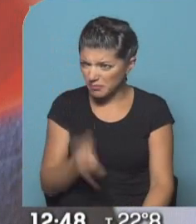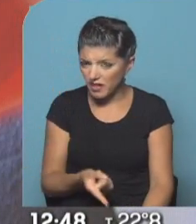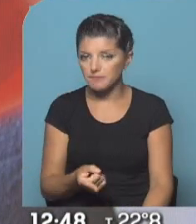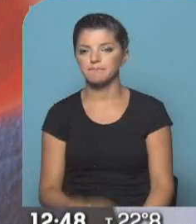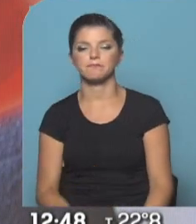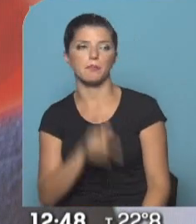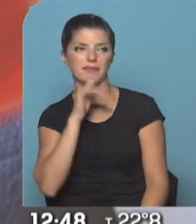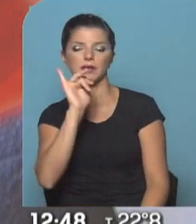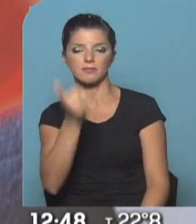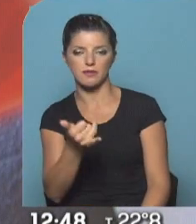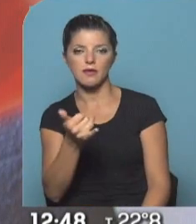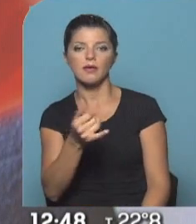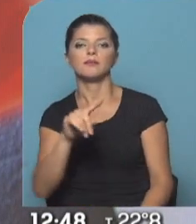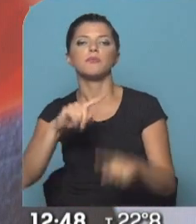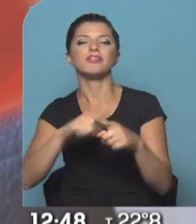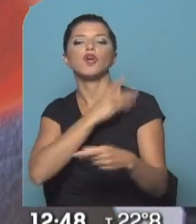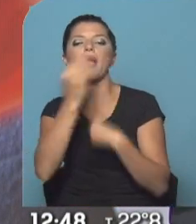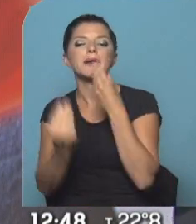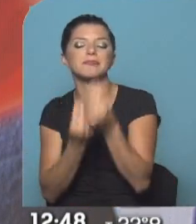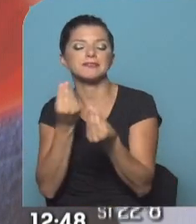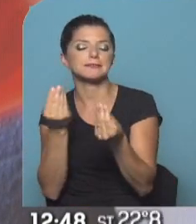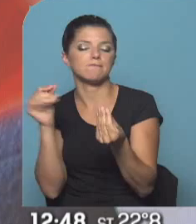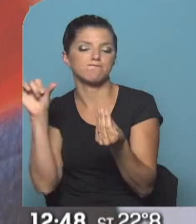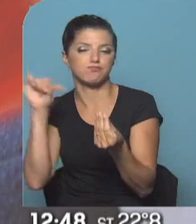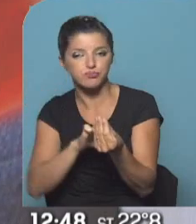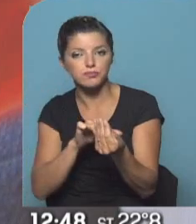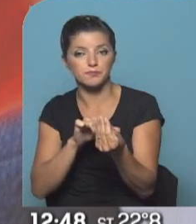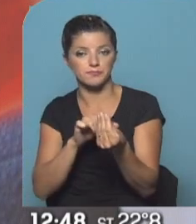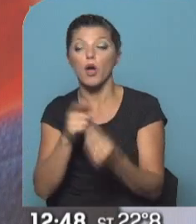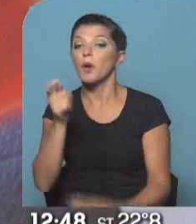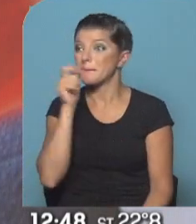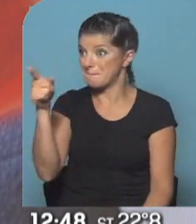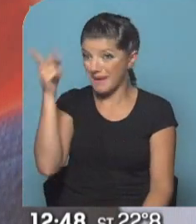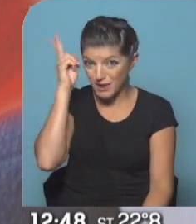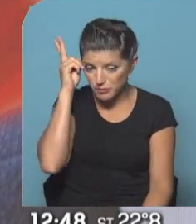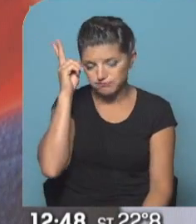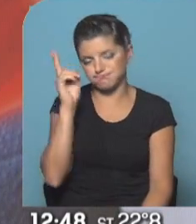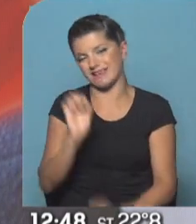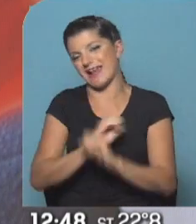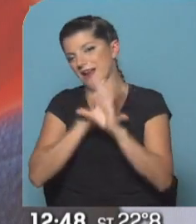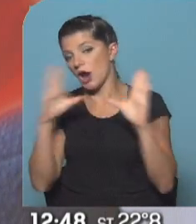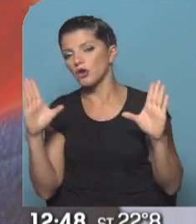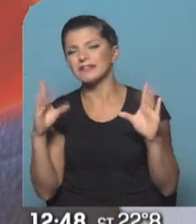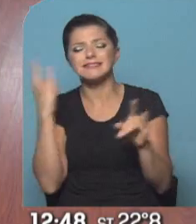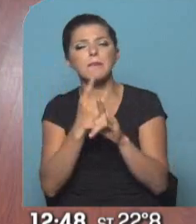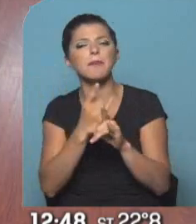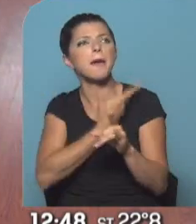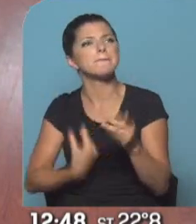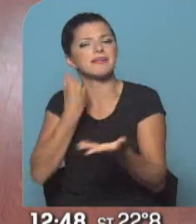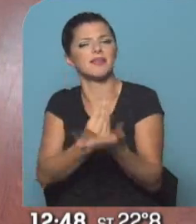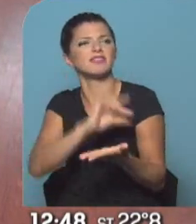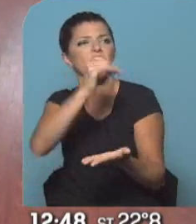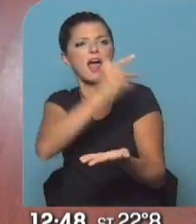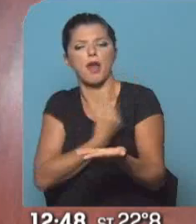crisis de representación fuerte al cual el sistema político no logra dar respuesta. El caso de Perú es muy claro. Todos los presidentes entran con una enorme expectativa, se desploma la